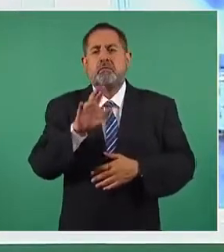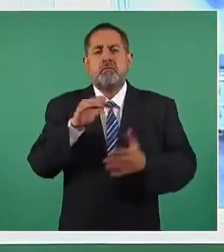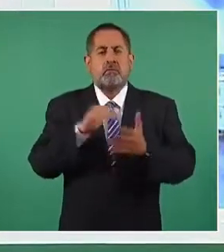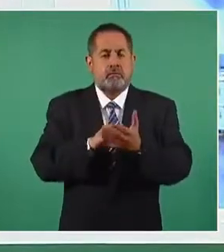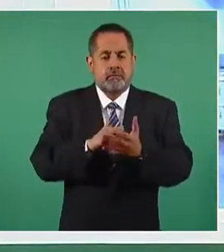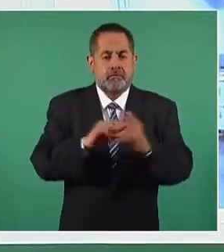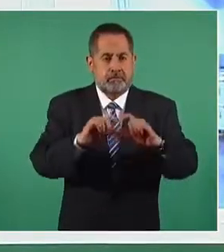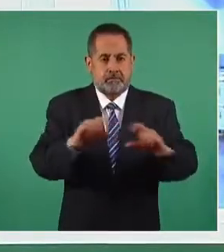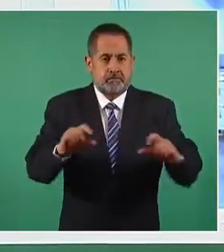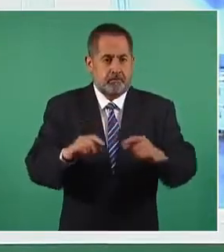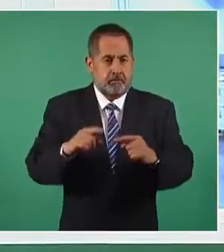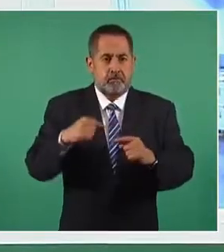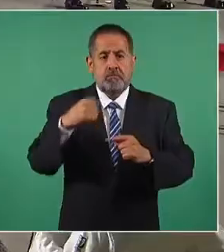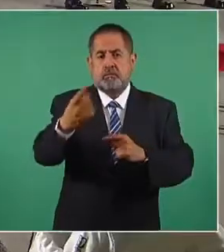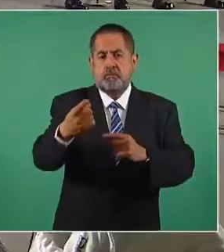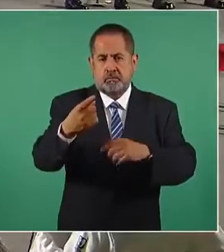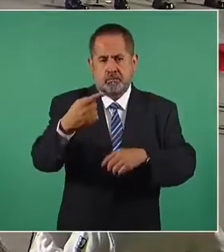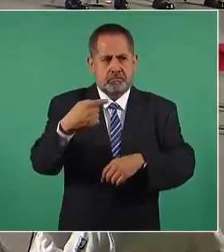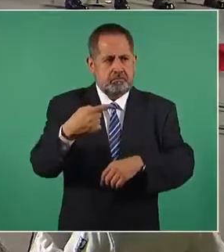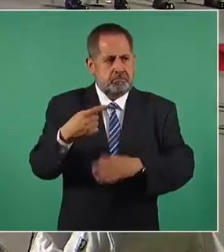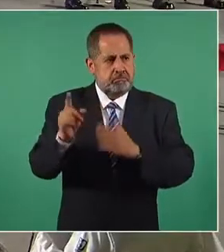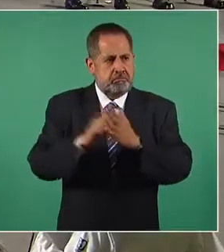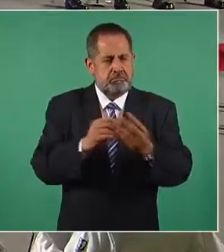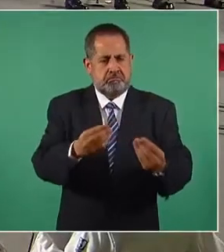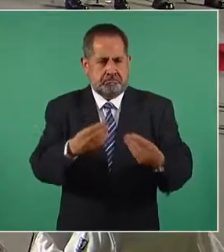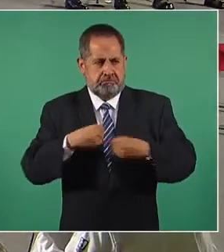mes. Y también